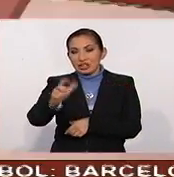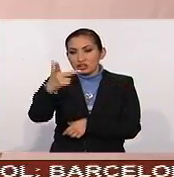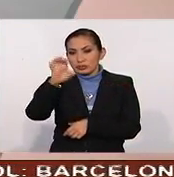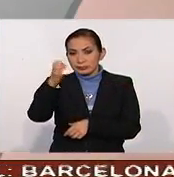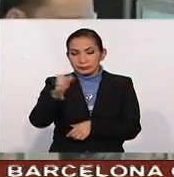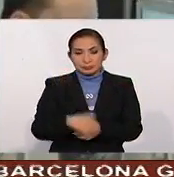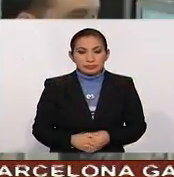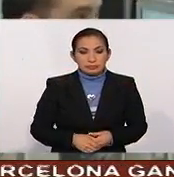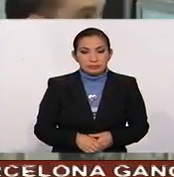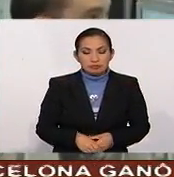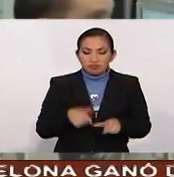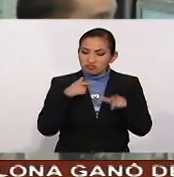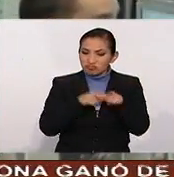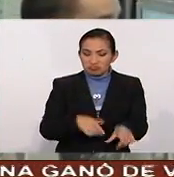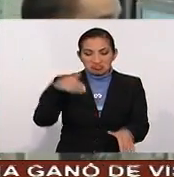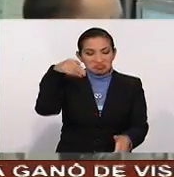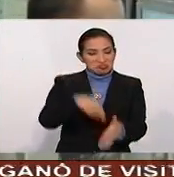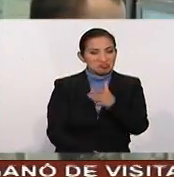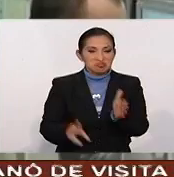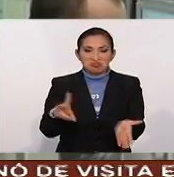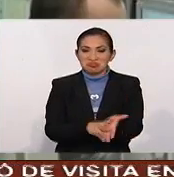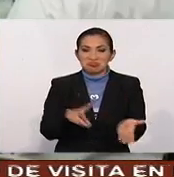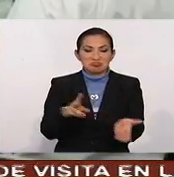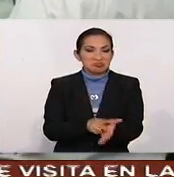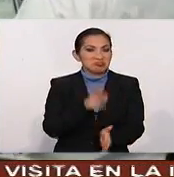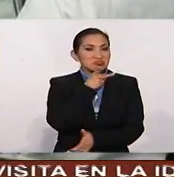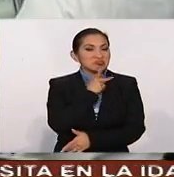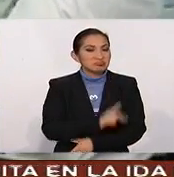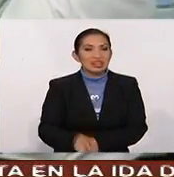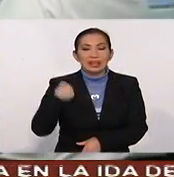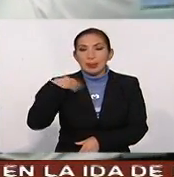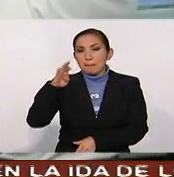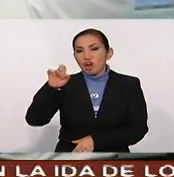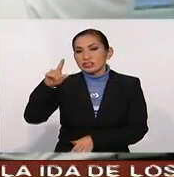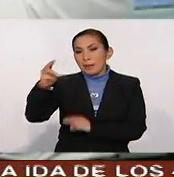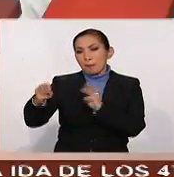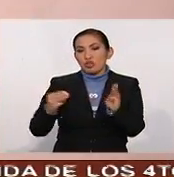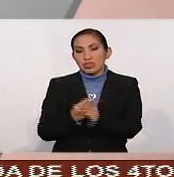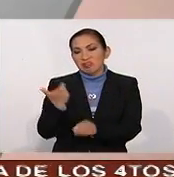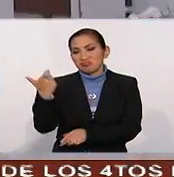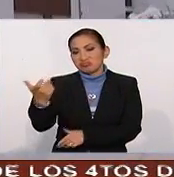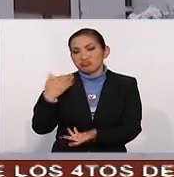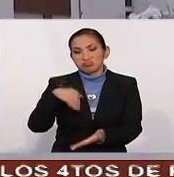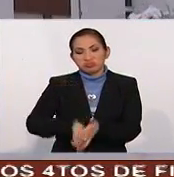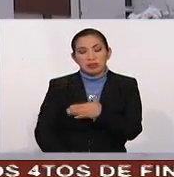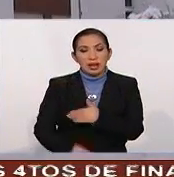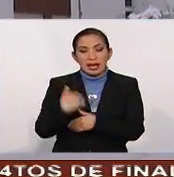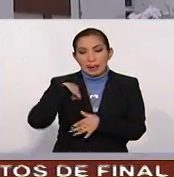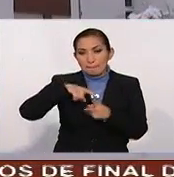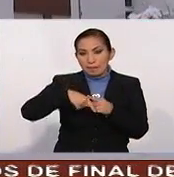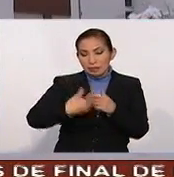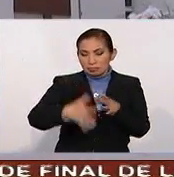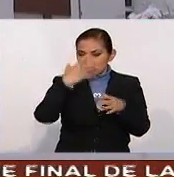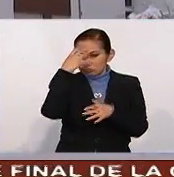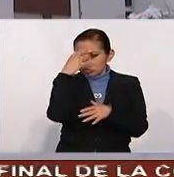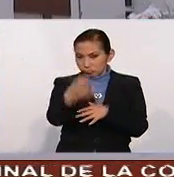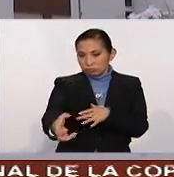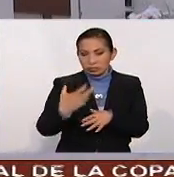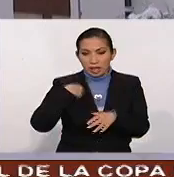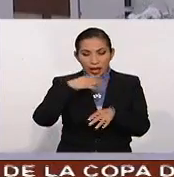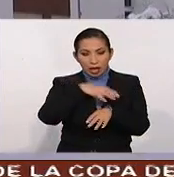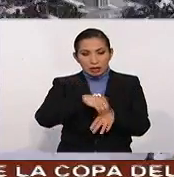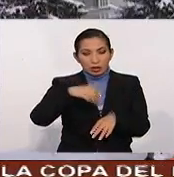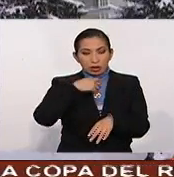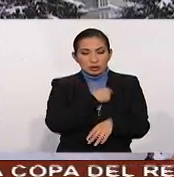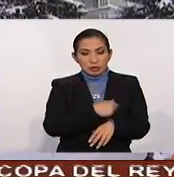enero. Continúa la caída de los precios del petróleo y las bolsas mundiales. Inicia formalmente en Suiza